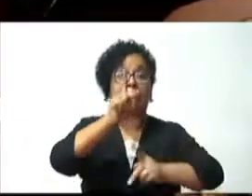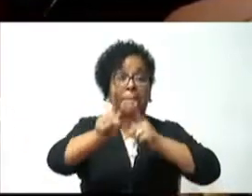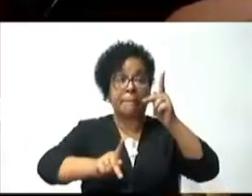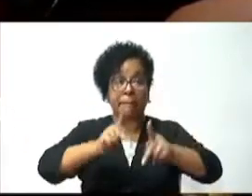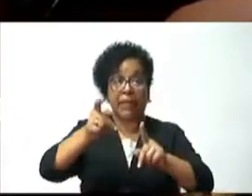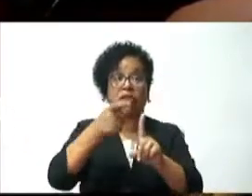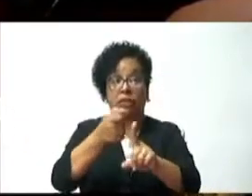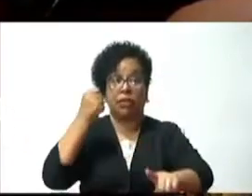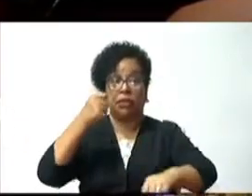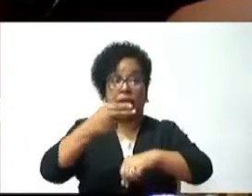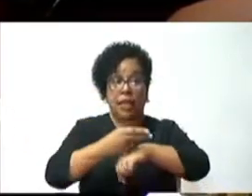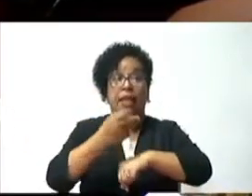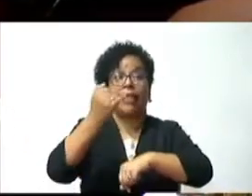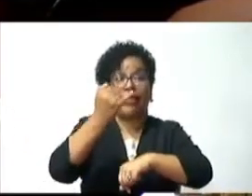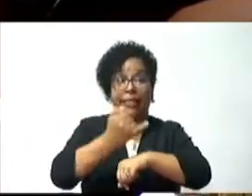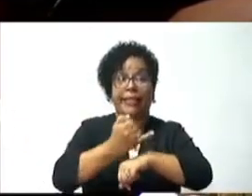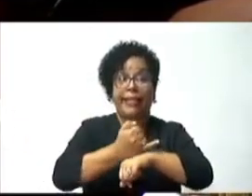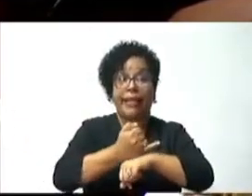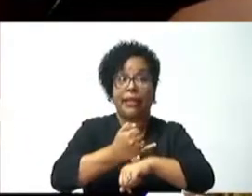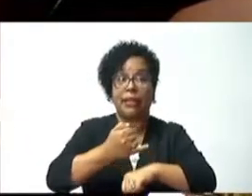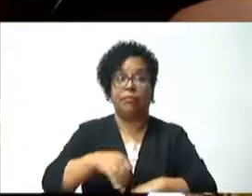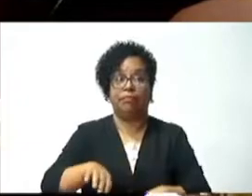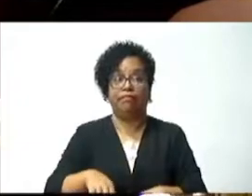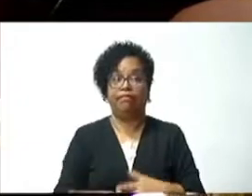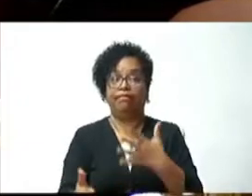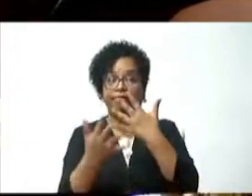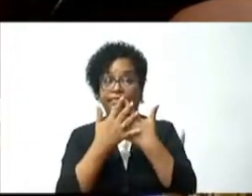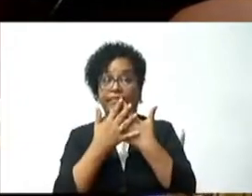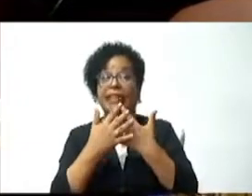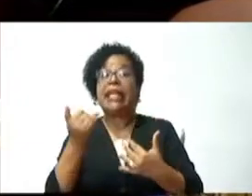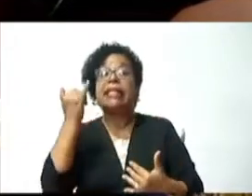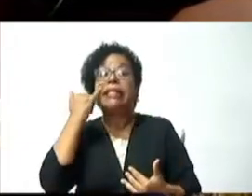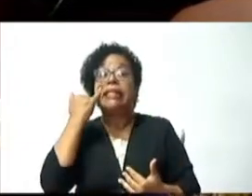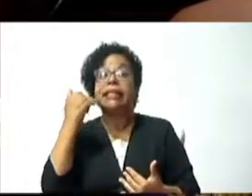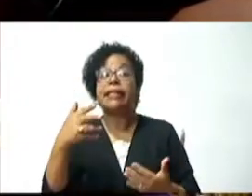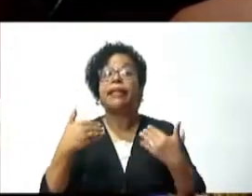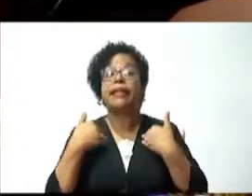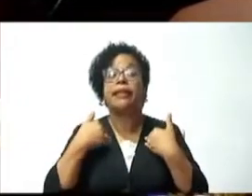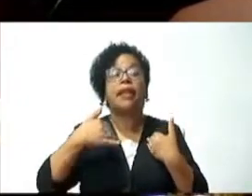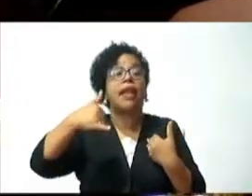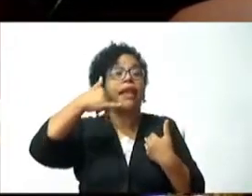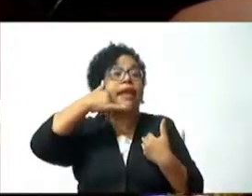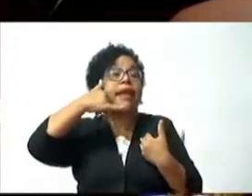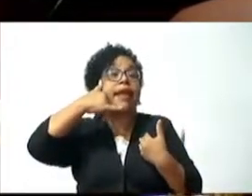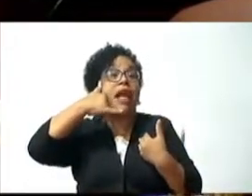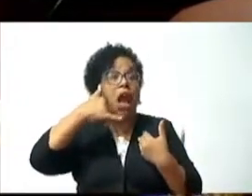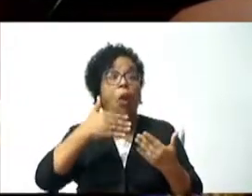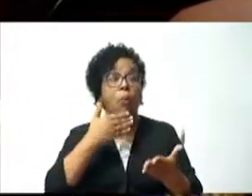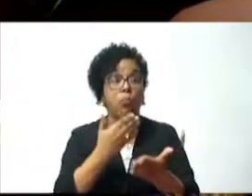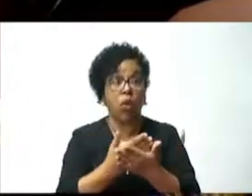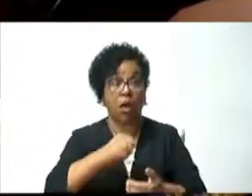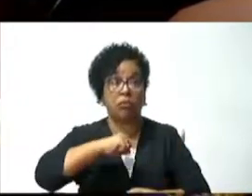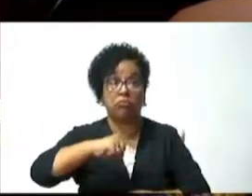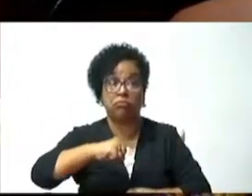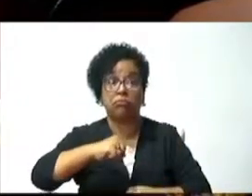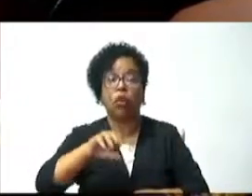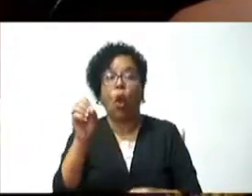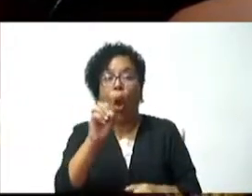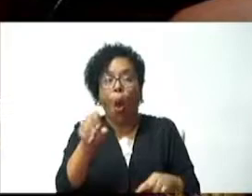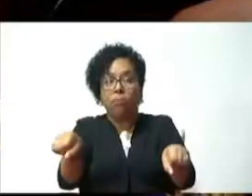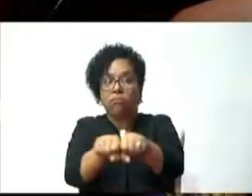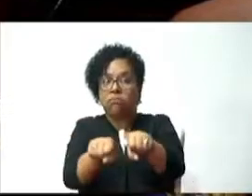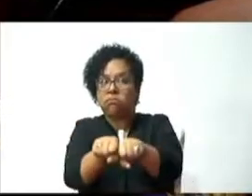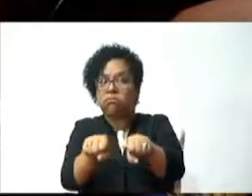quitan. Si tienen buenos tenis, se lo quitan. Y le dicen que llamen a sus familiares o a su